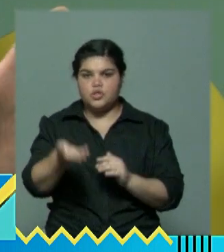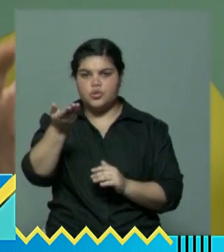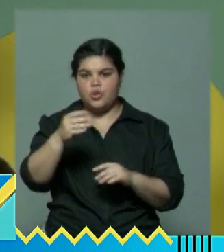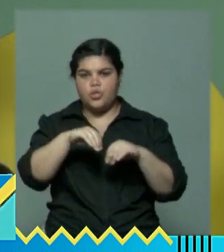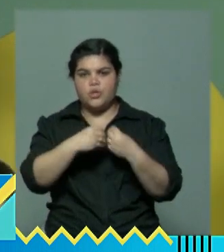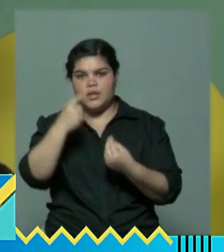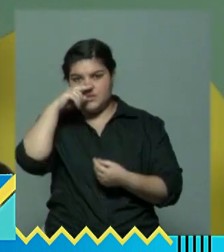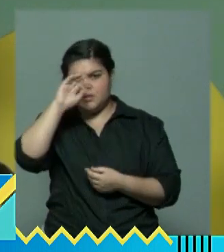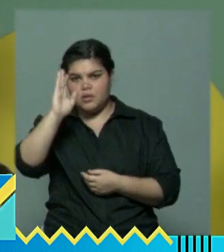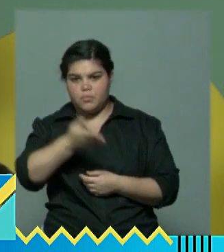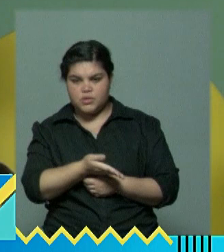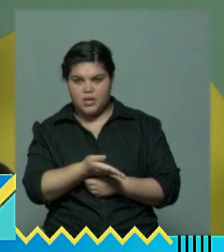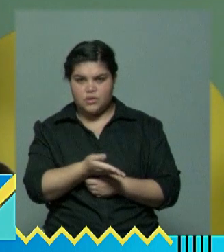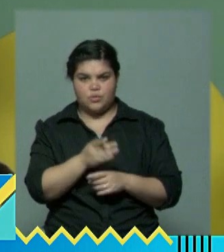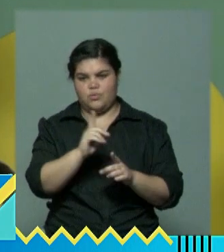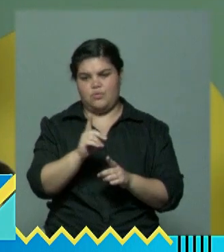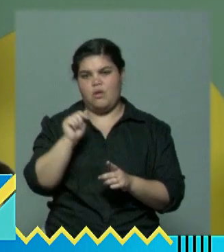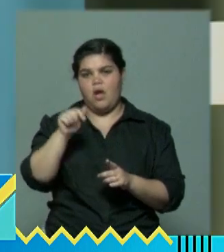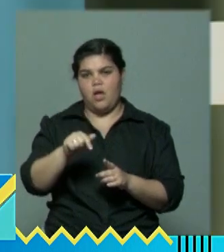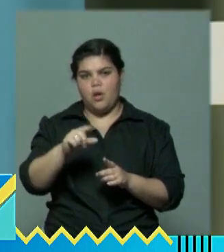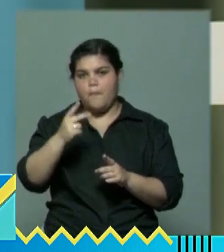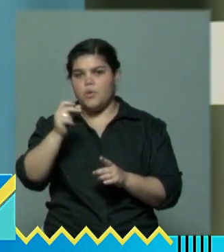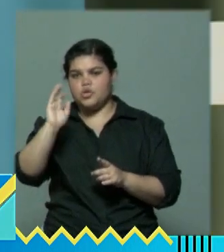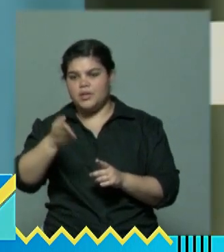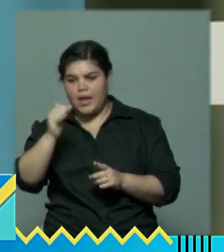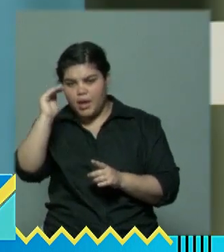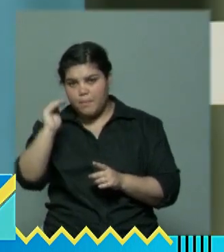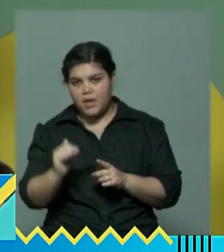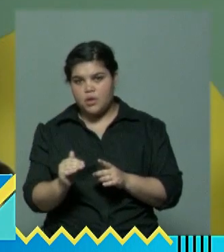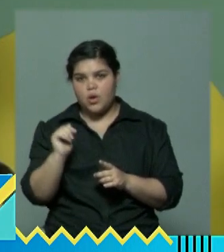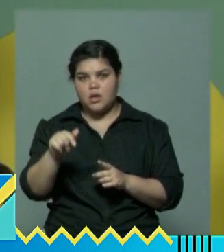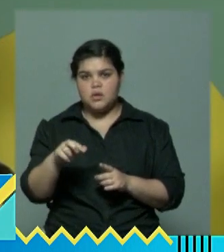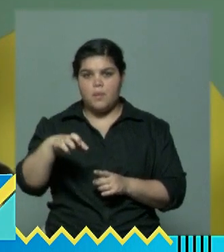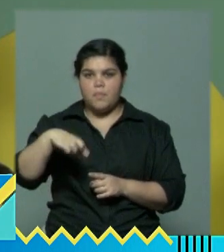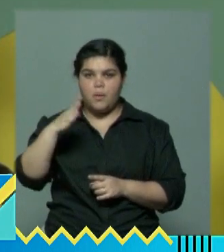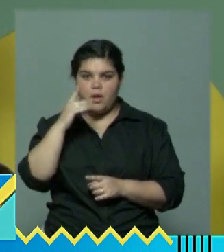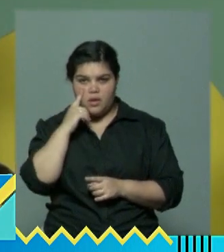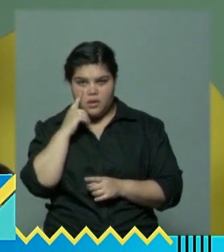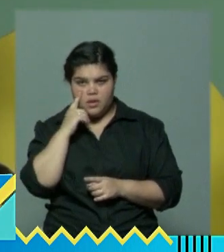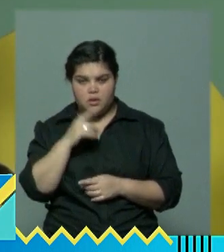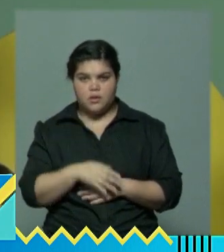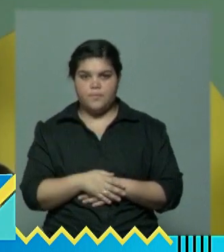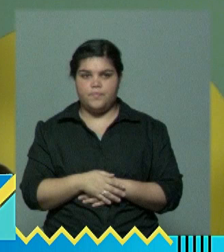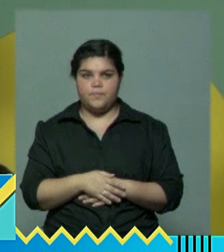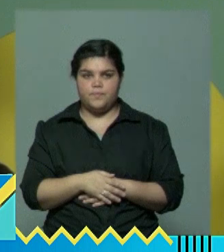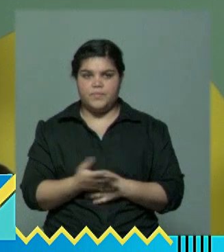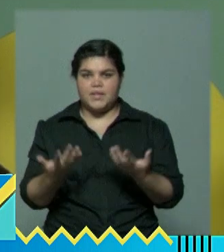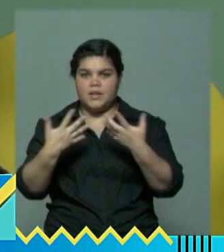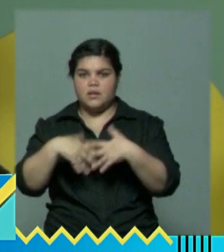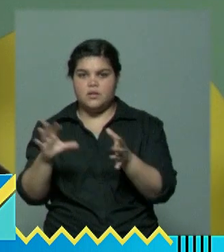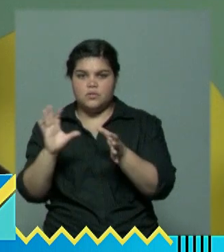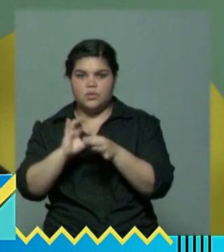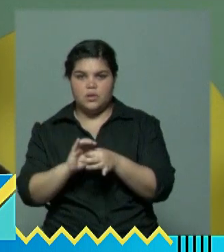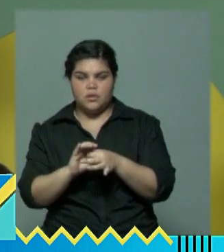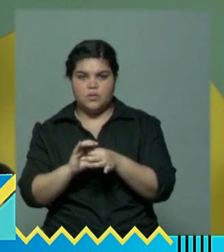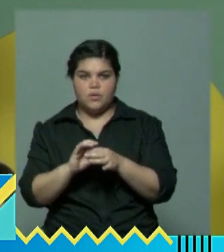a la tasa de inflación y un porcentaje un poco menor va a ir asociado al PBI, no a la mayor producción que